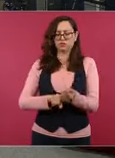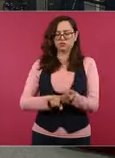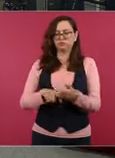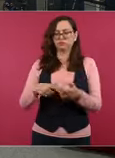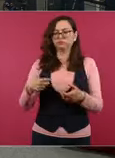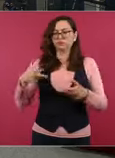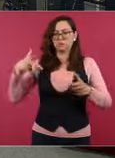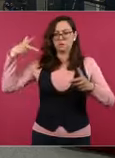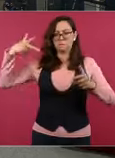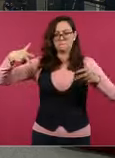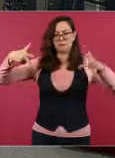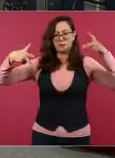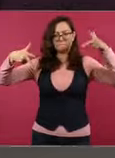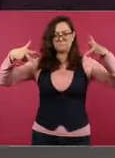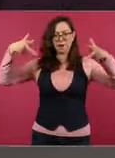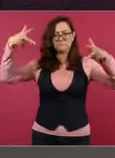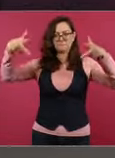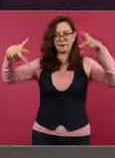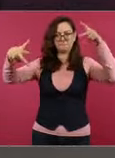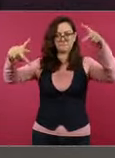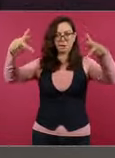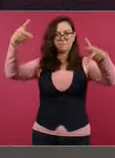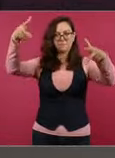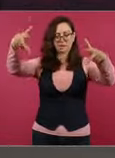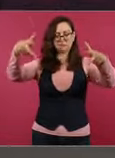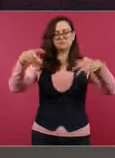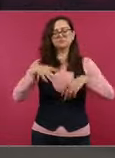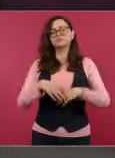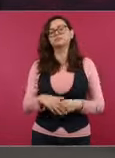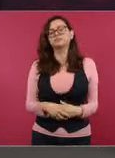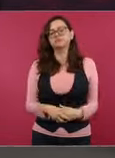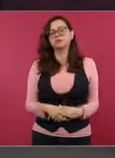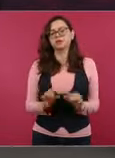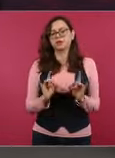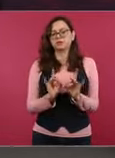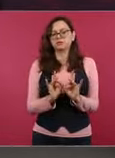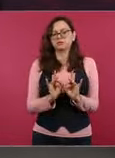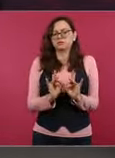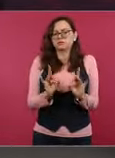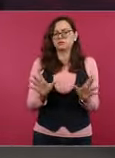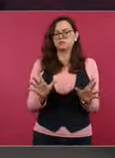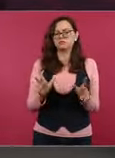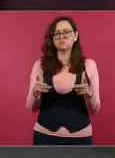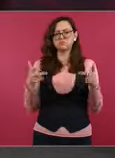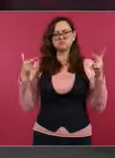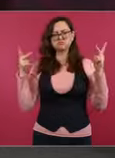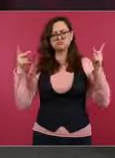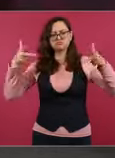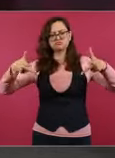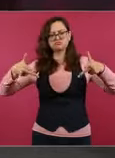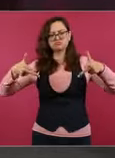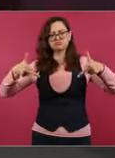cuando pasaron unas maletas no